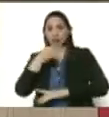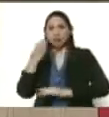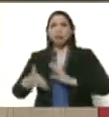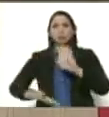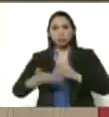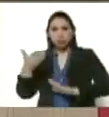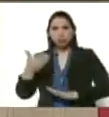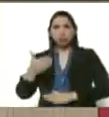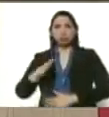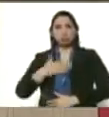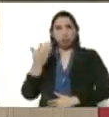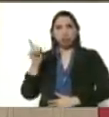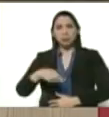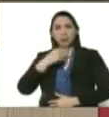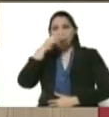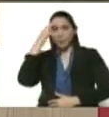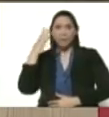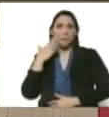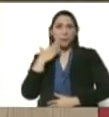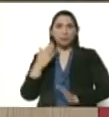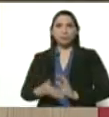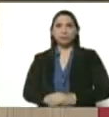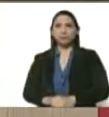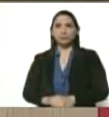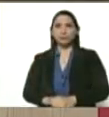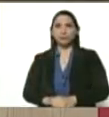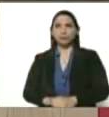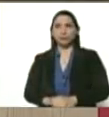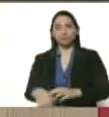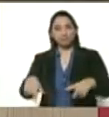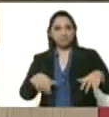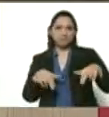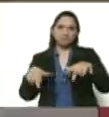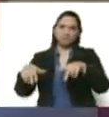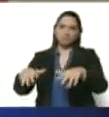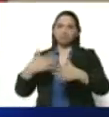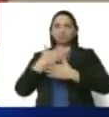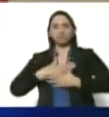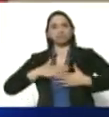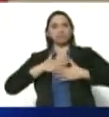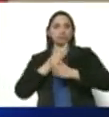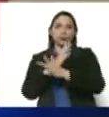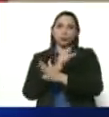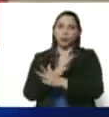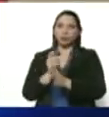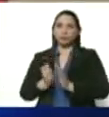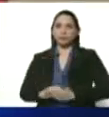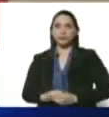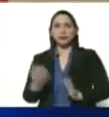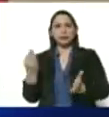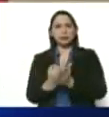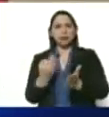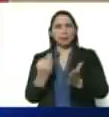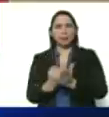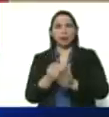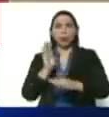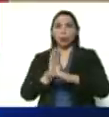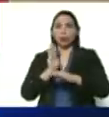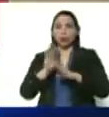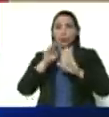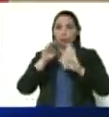pudieron salir con un representante, bueno, a estirarse, a relajarse, a jugar, siempre con las medidas de